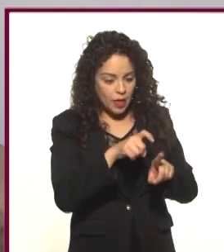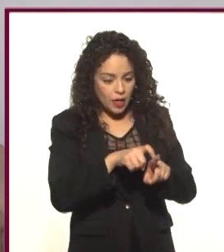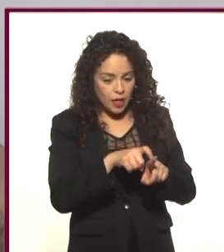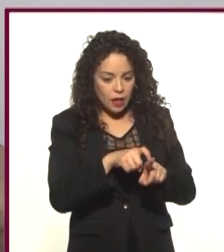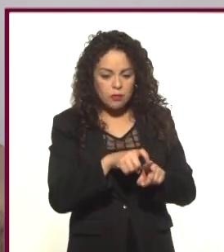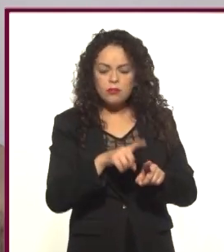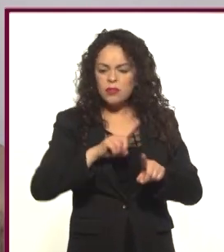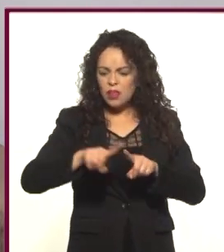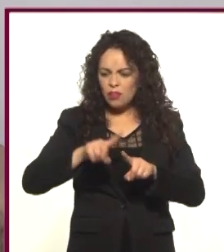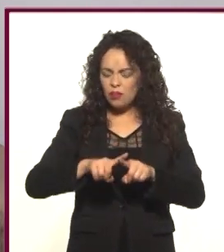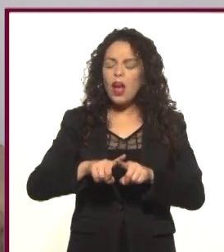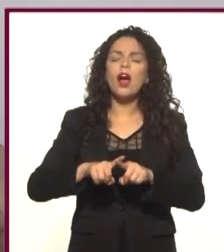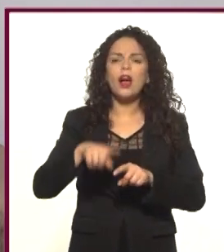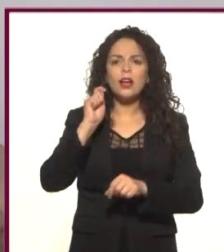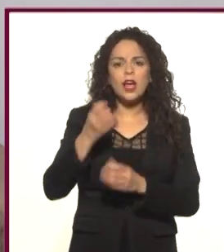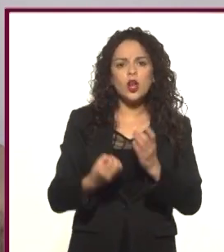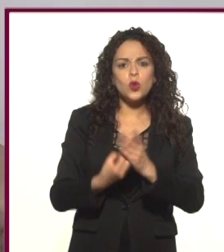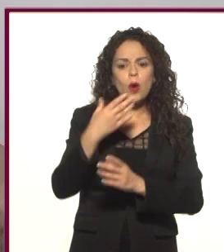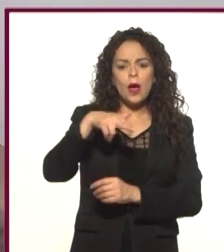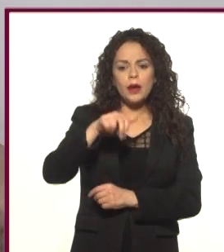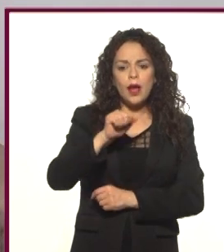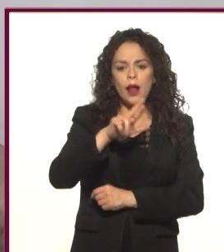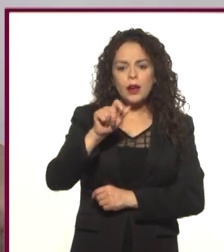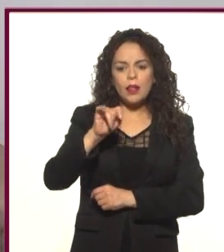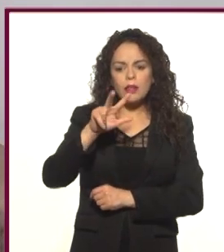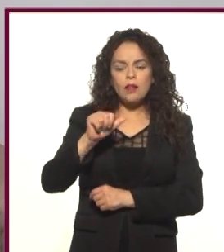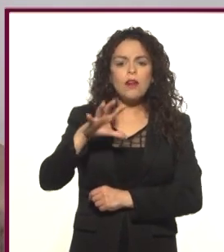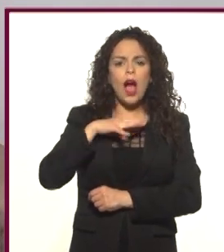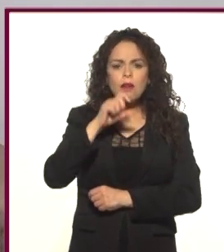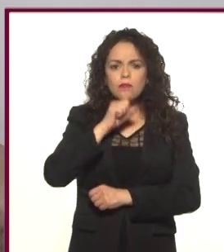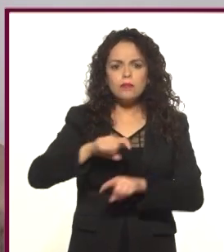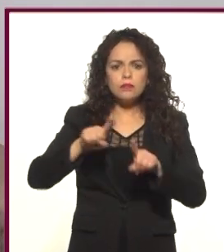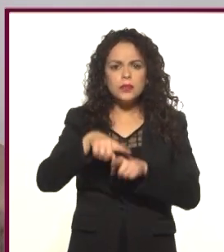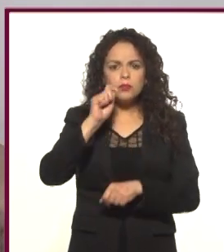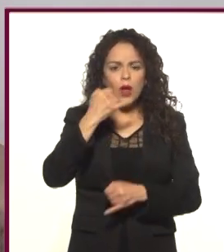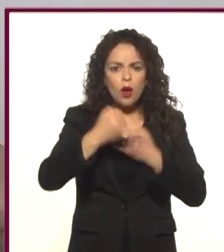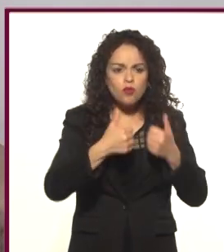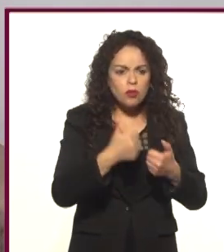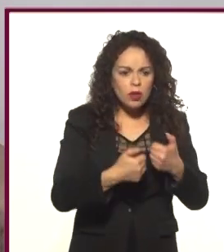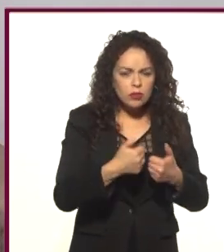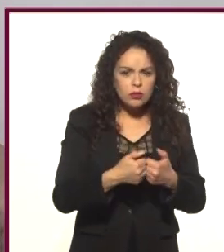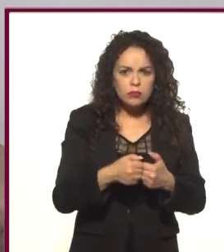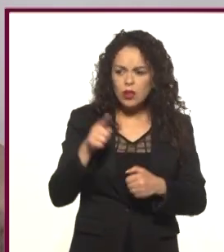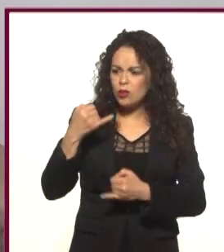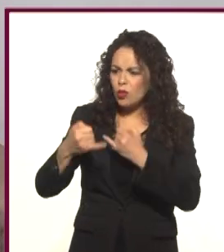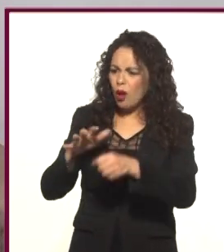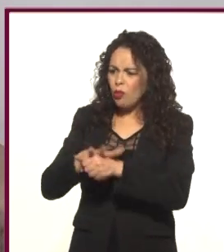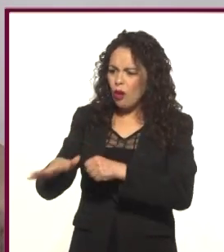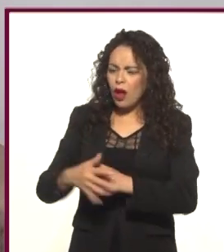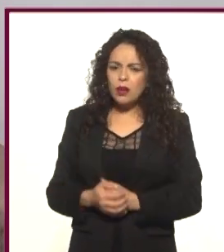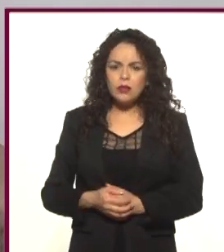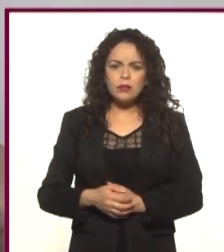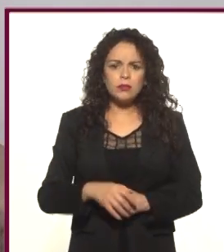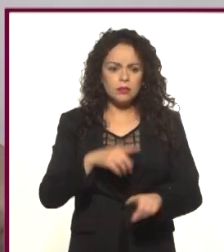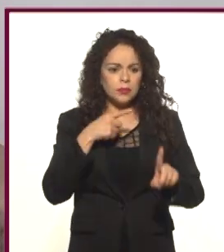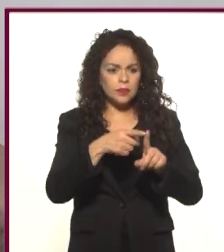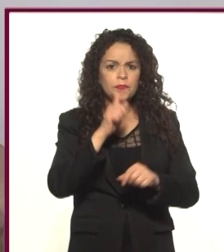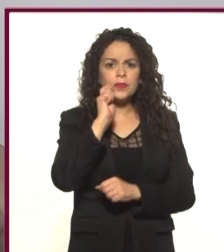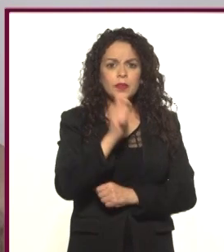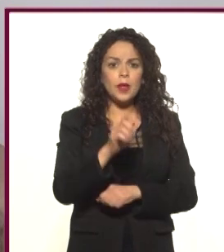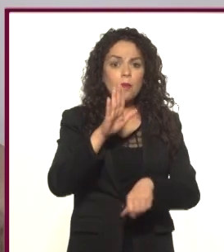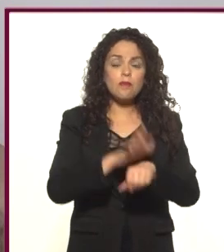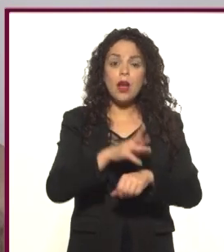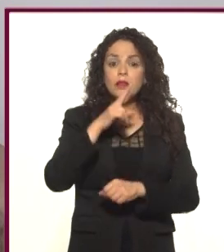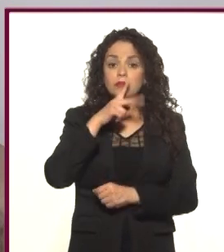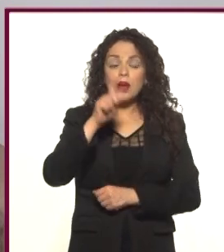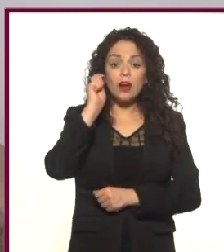que pensamos cuando hablamos de nuevas narrativas, también hay otras como los videojuegos. ¿Y cuál es el que estás jugando? Uno que es considerado